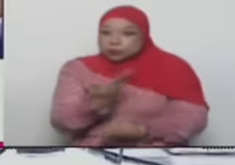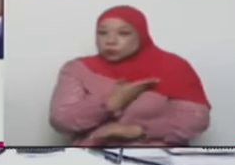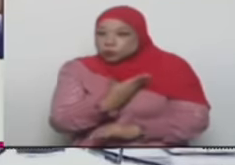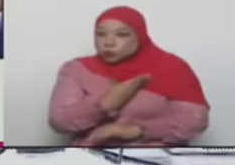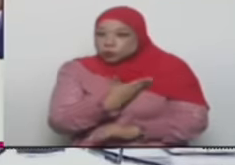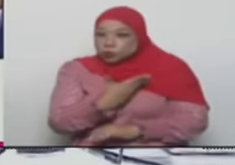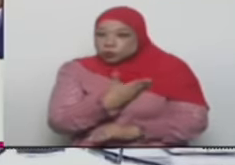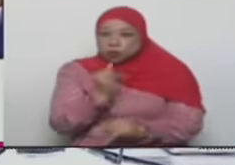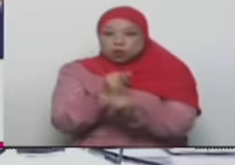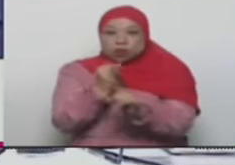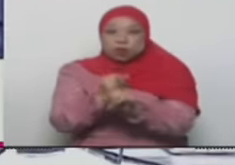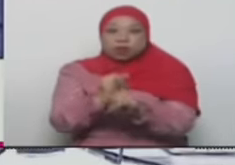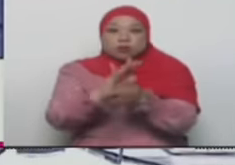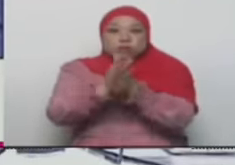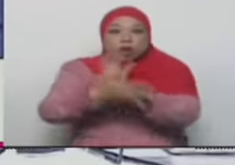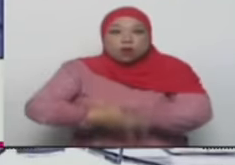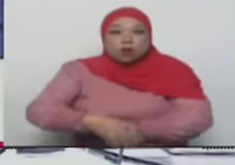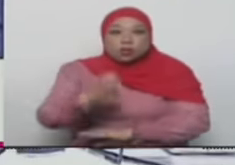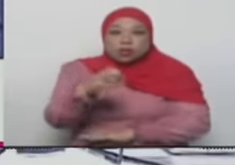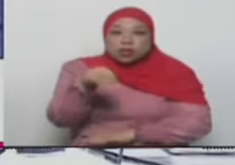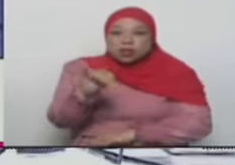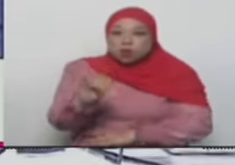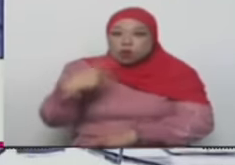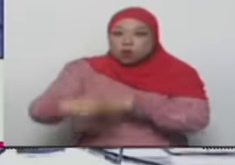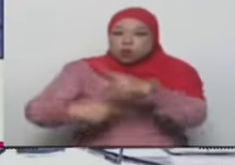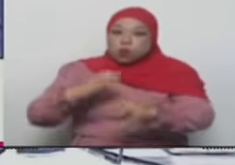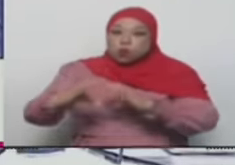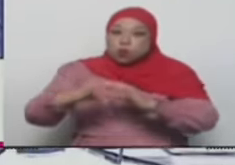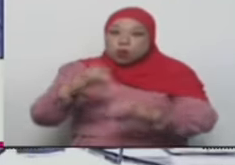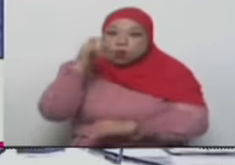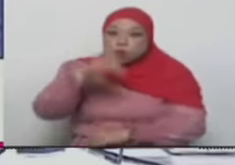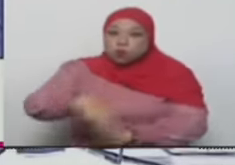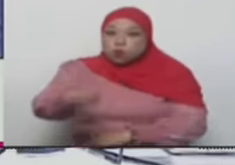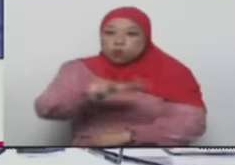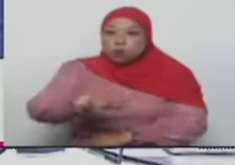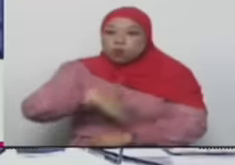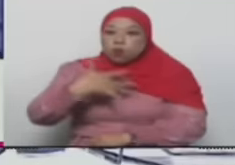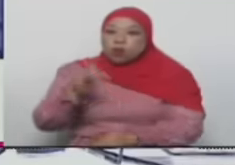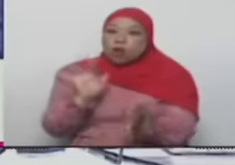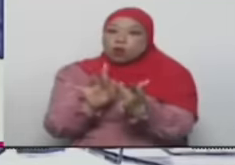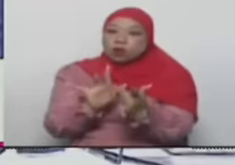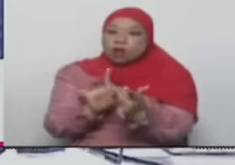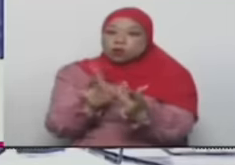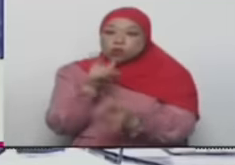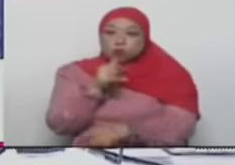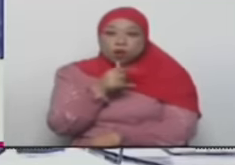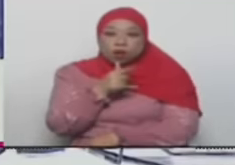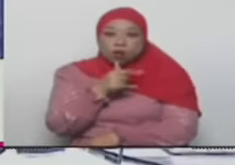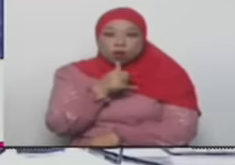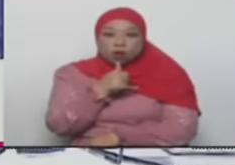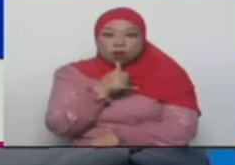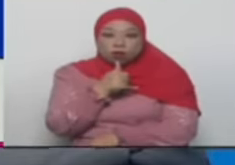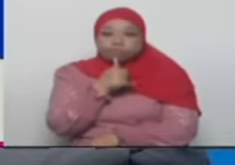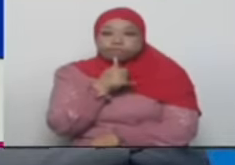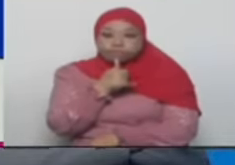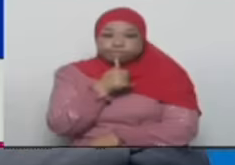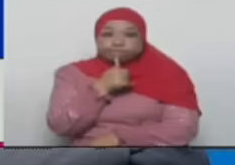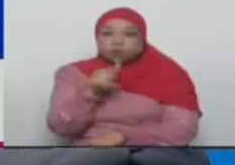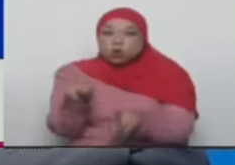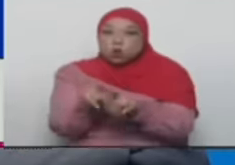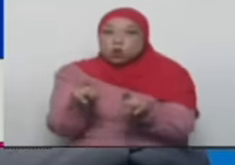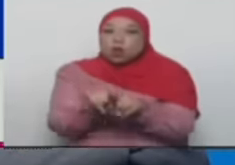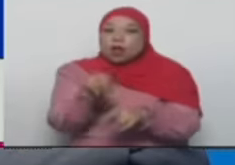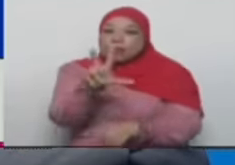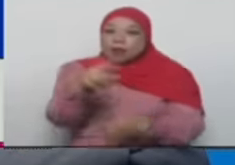del CNE para poder comunicarse con la población y poder decir cosas, pues. Igualmente,